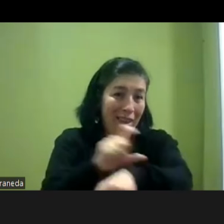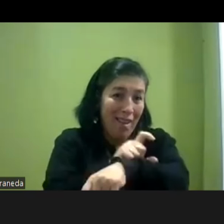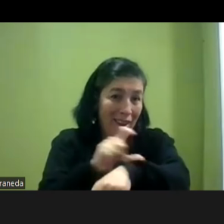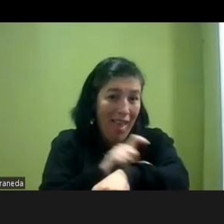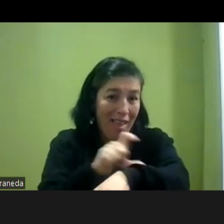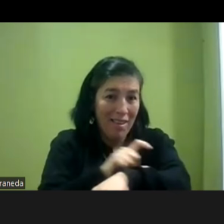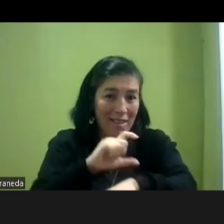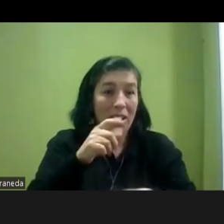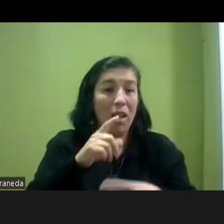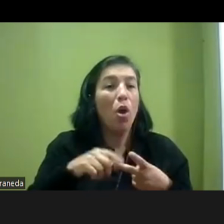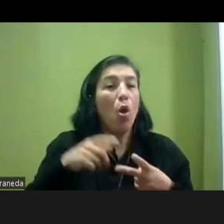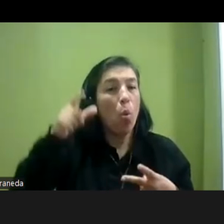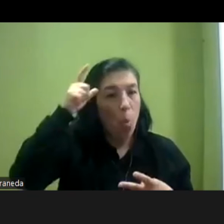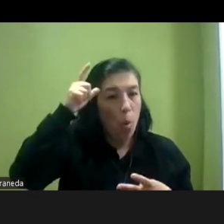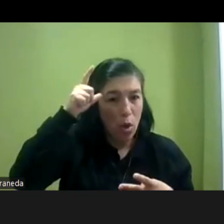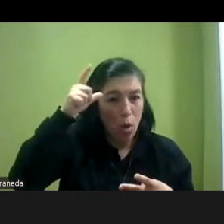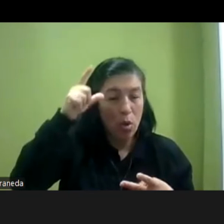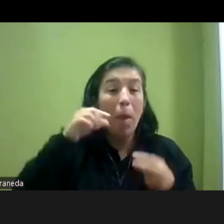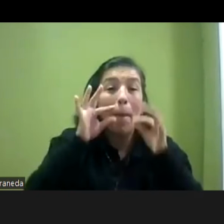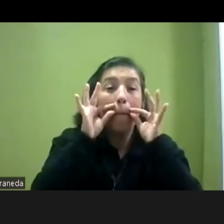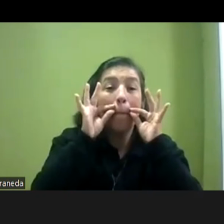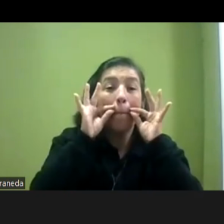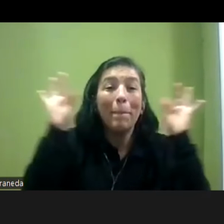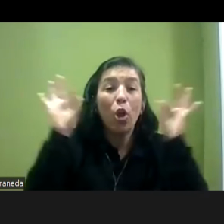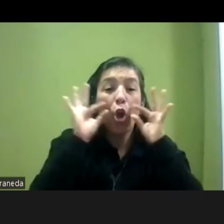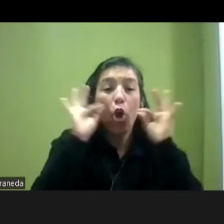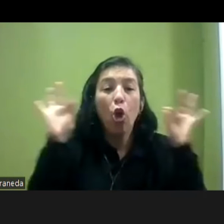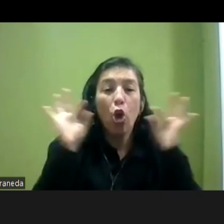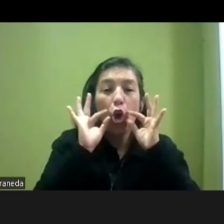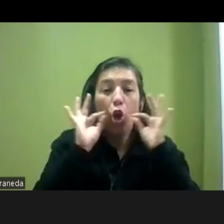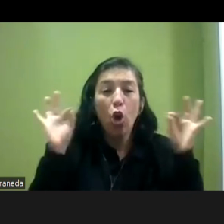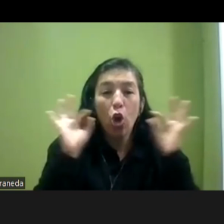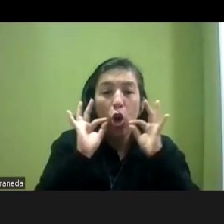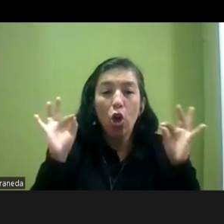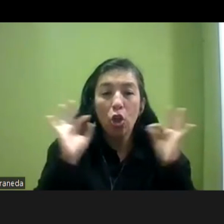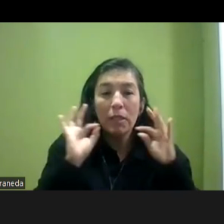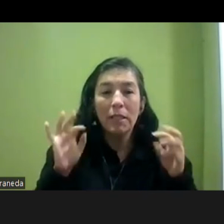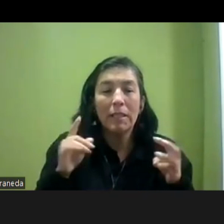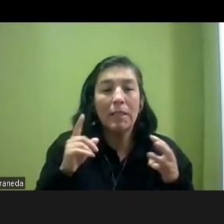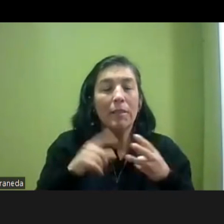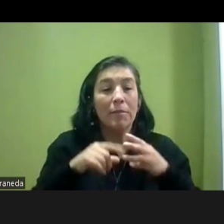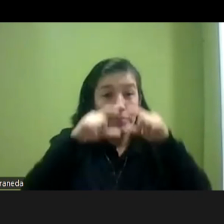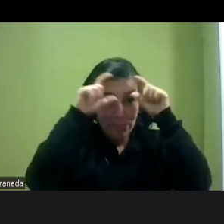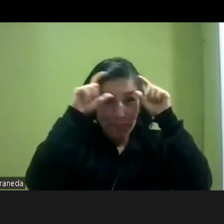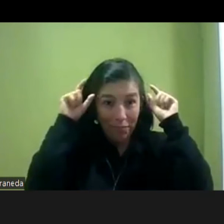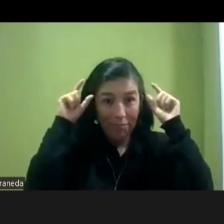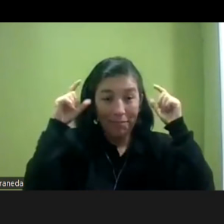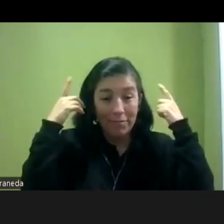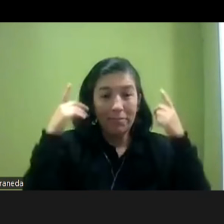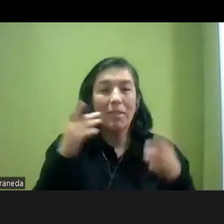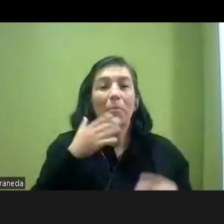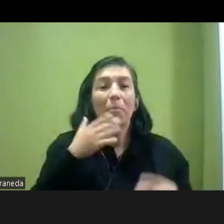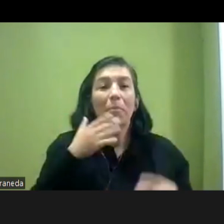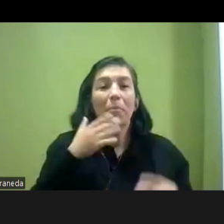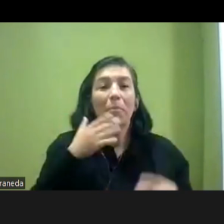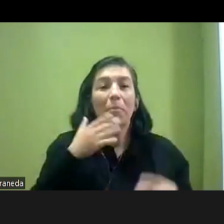el cuero, los bigotes que vimos como parte de las diademas, los